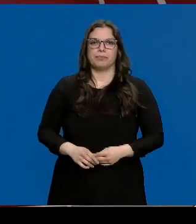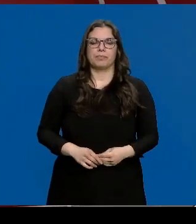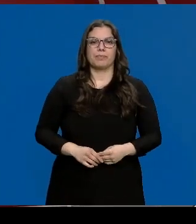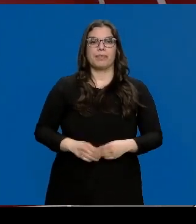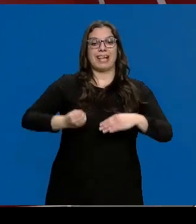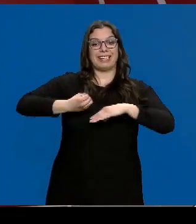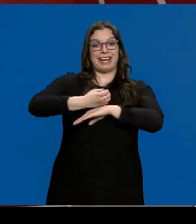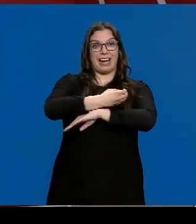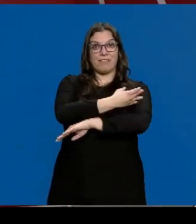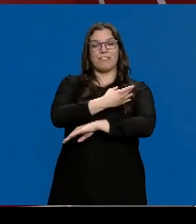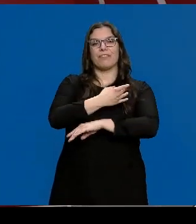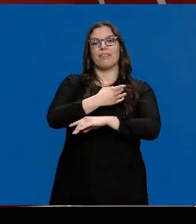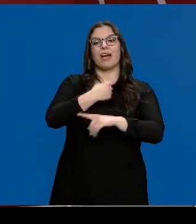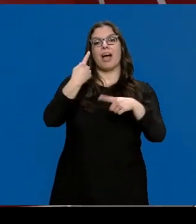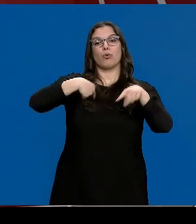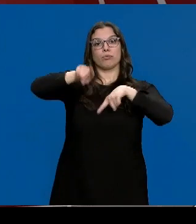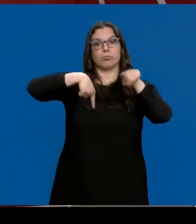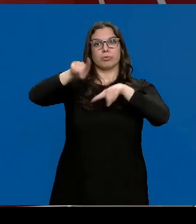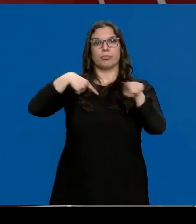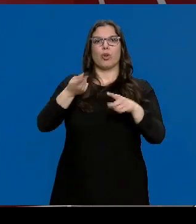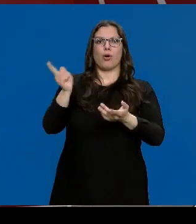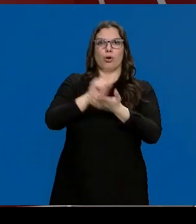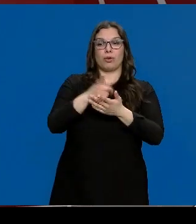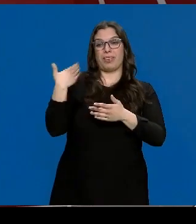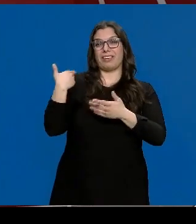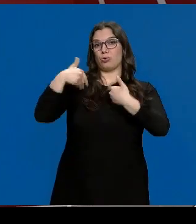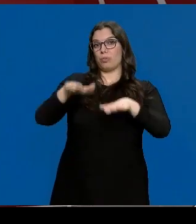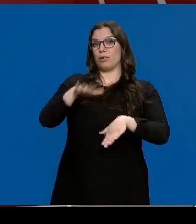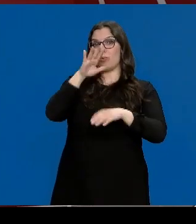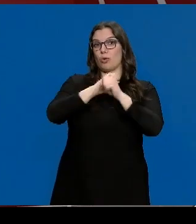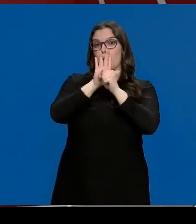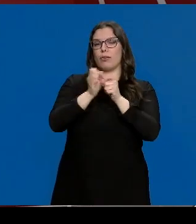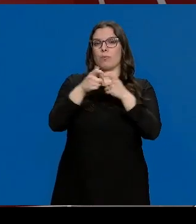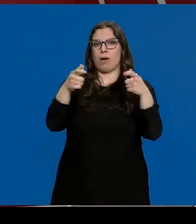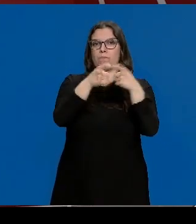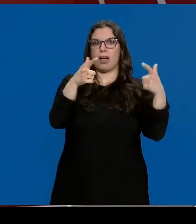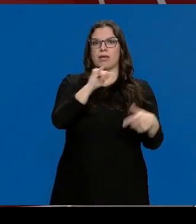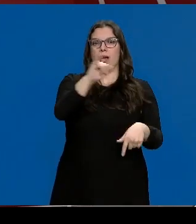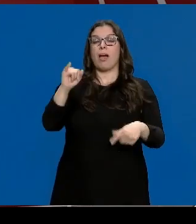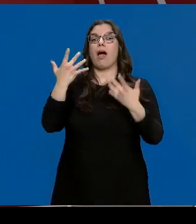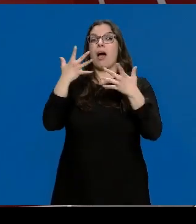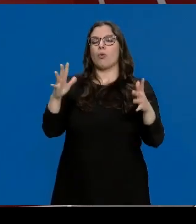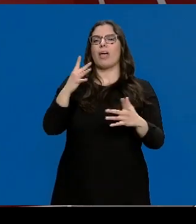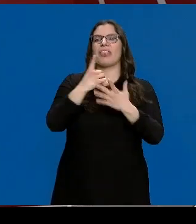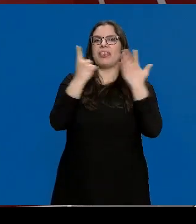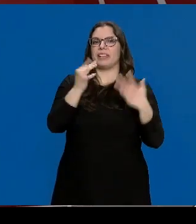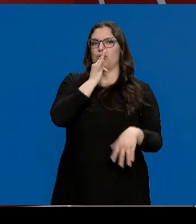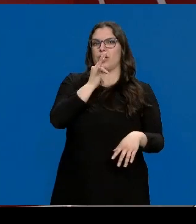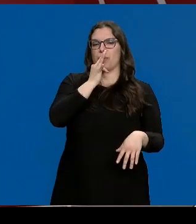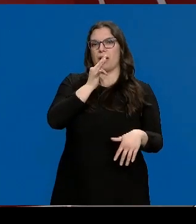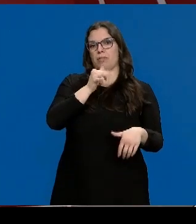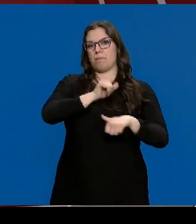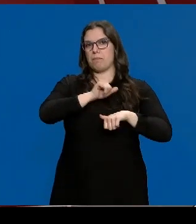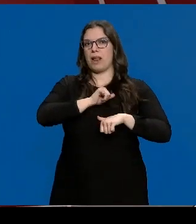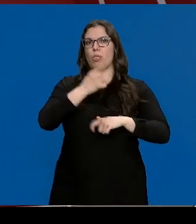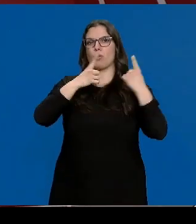Renfe ha recuperado parte de los trayectos que se suspendieron por la pandemia, pero aún quedan hasta 16 frecuencias pendientes en